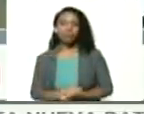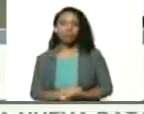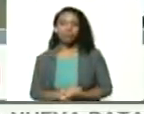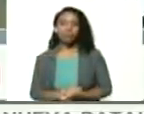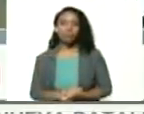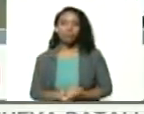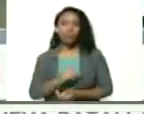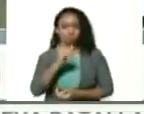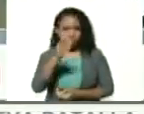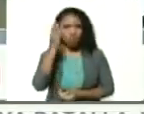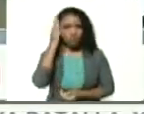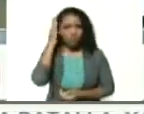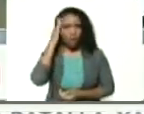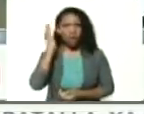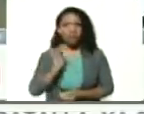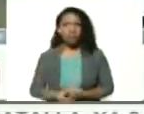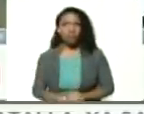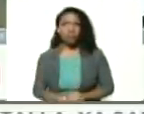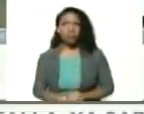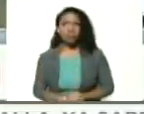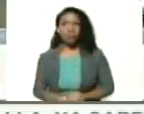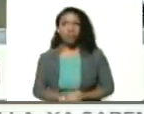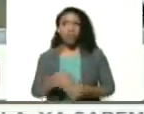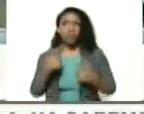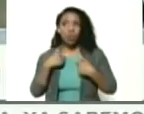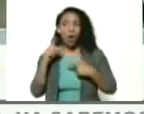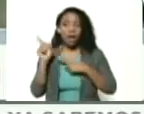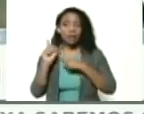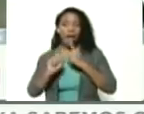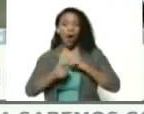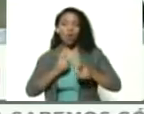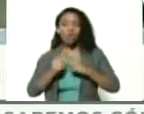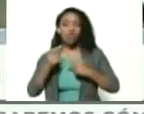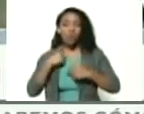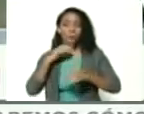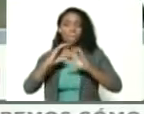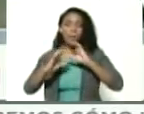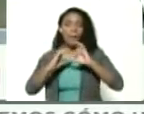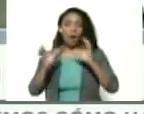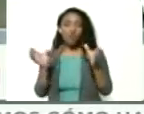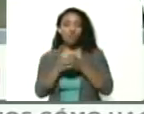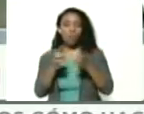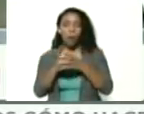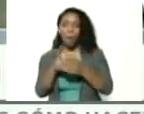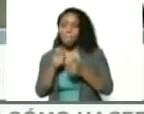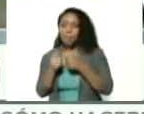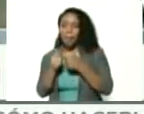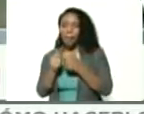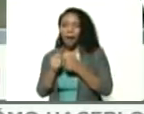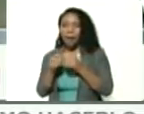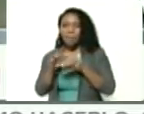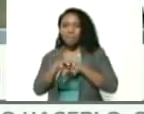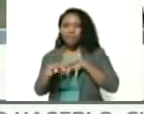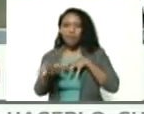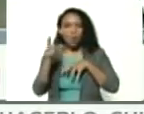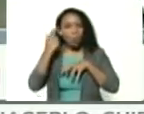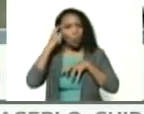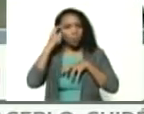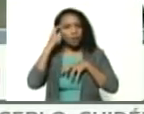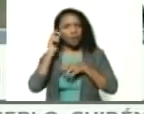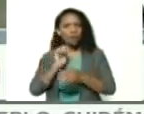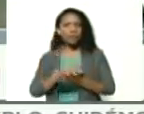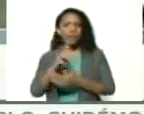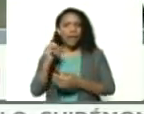¿Tú lo sabías? Yo estas cosas a veces las converso y estoy en un grupo conversando y la mayoría de la gente no lo sabe,